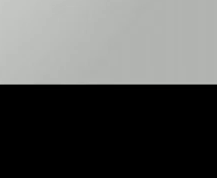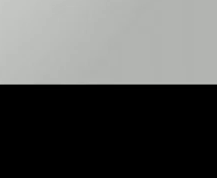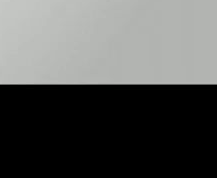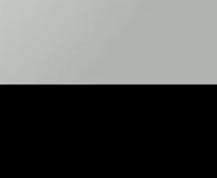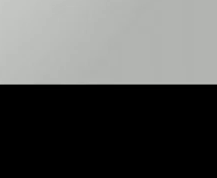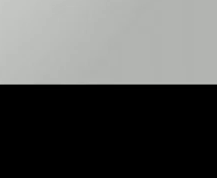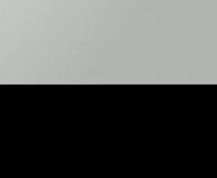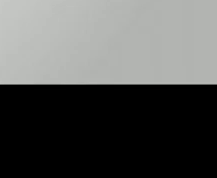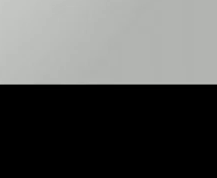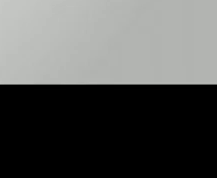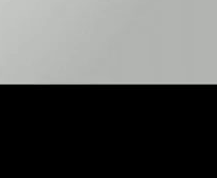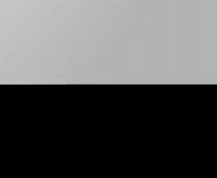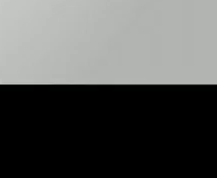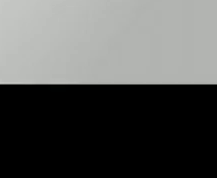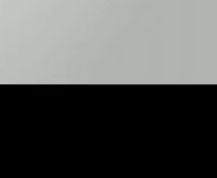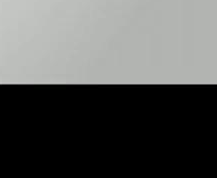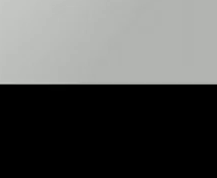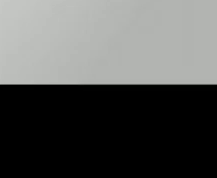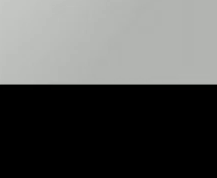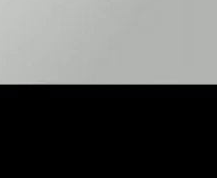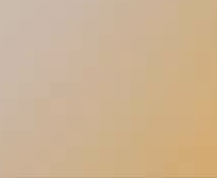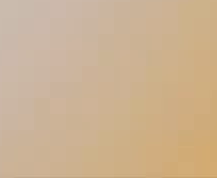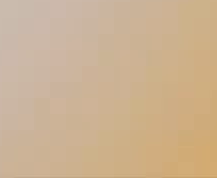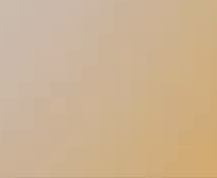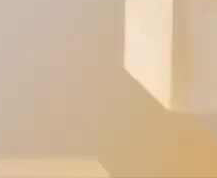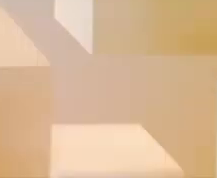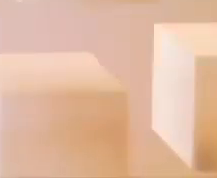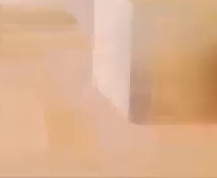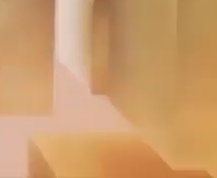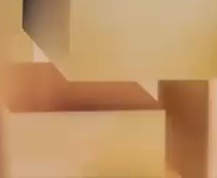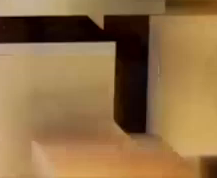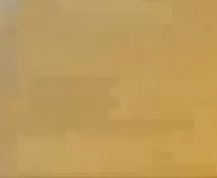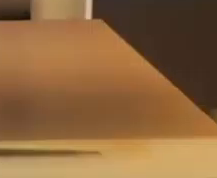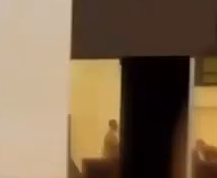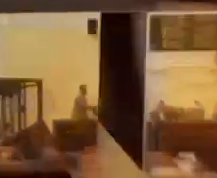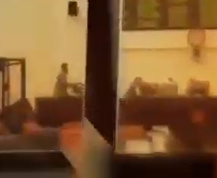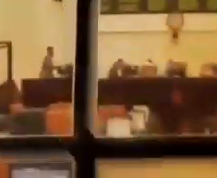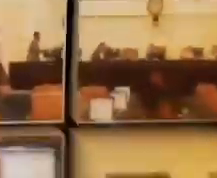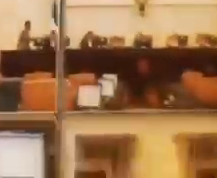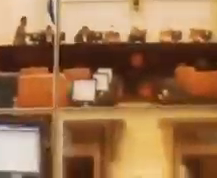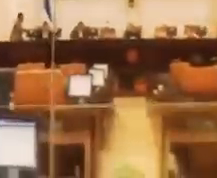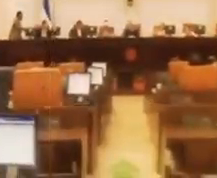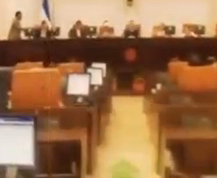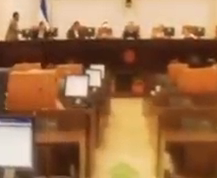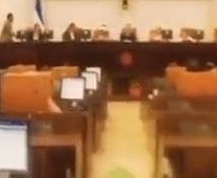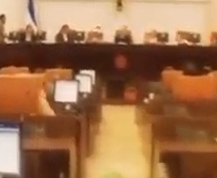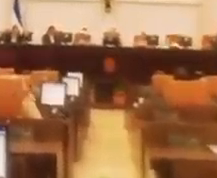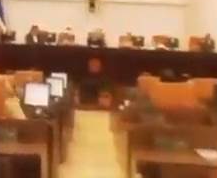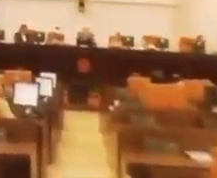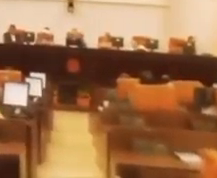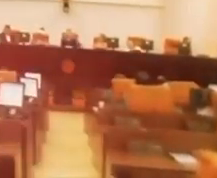fuentes hídricas. El cuidado del medio ambiente es responsabilidad de todos y todas.